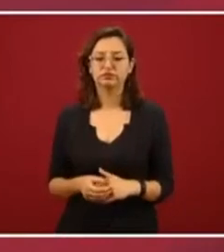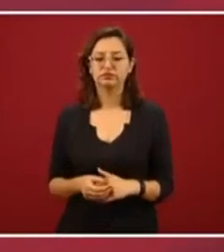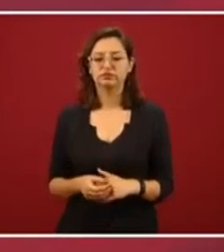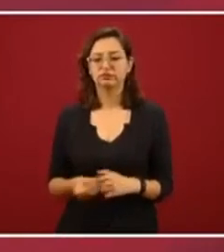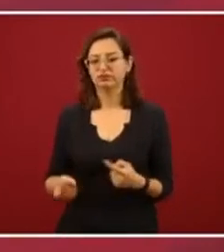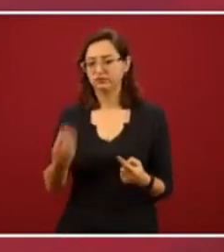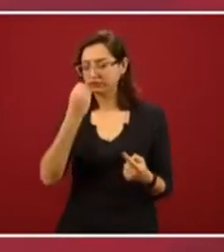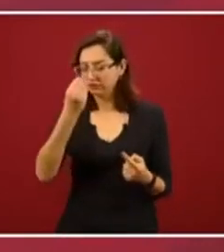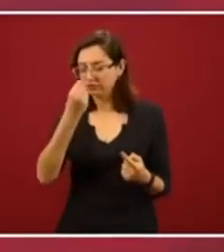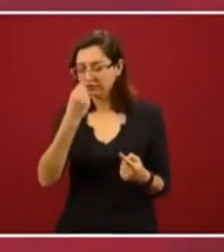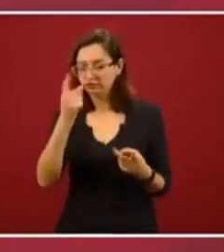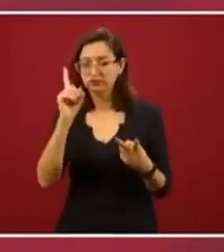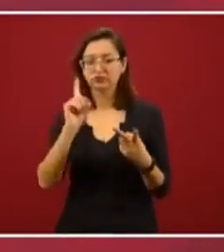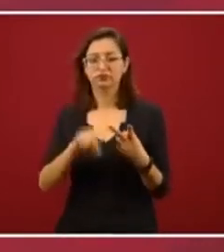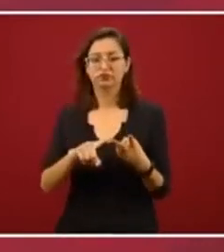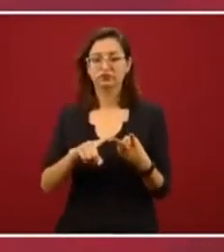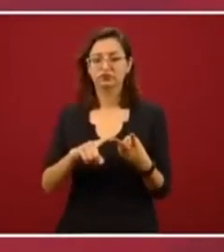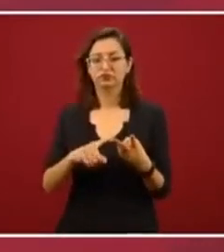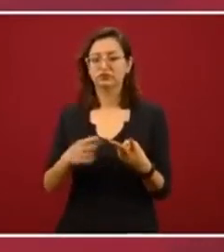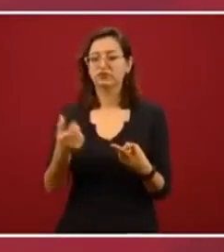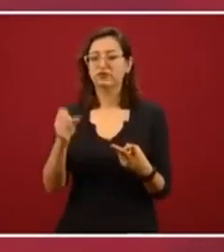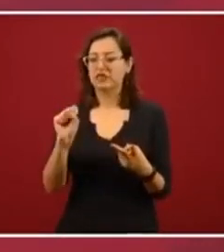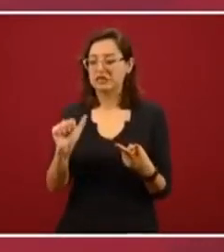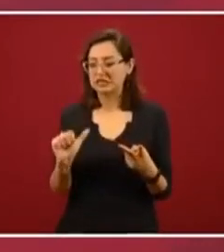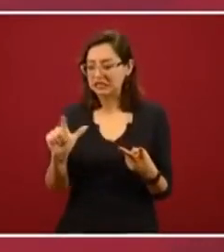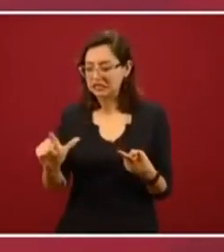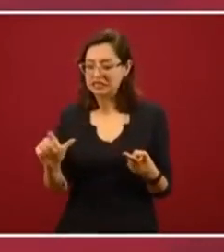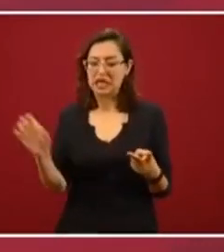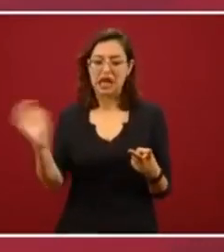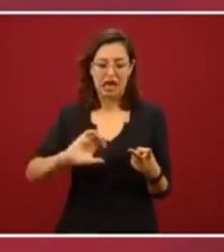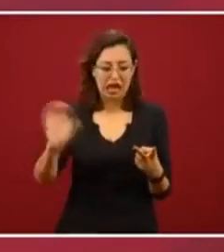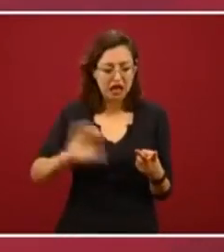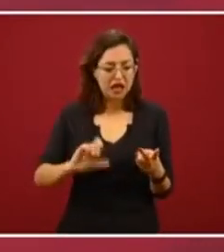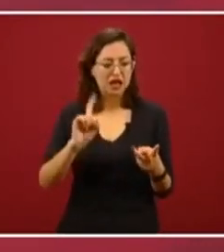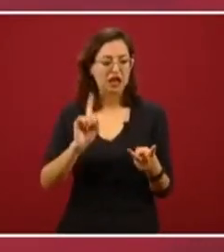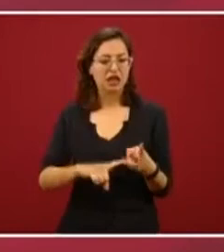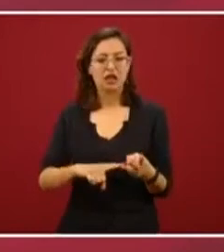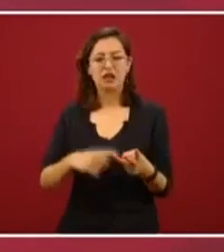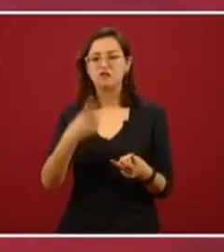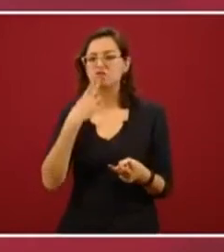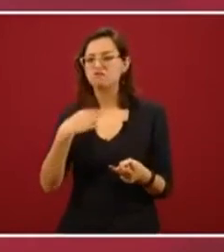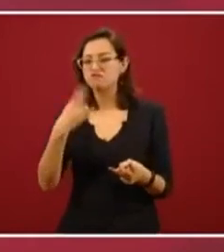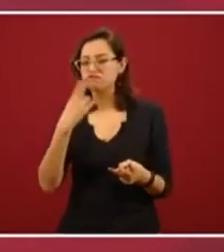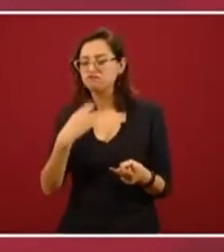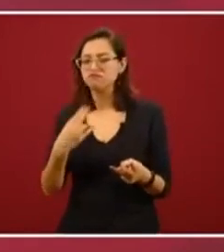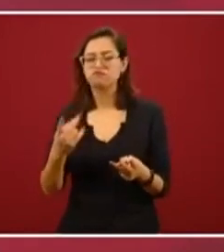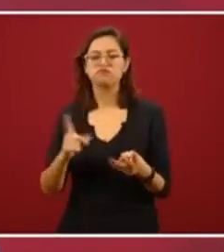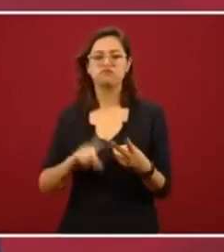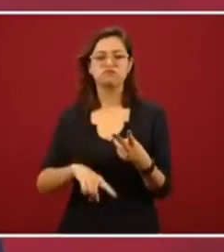alimentación, bajarle a la sal, al azúcar,